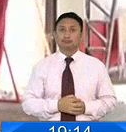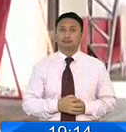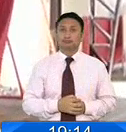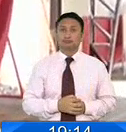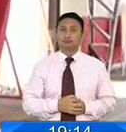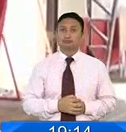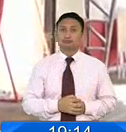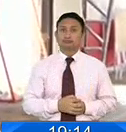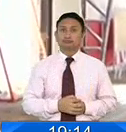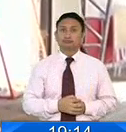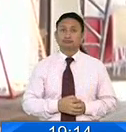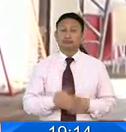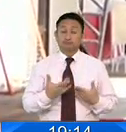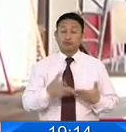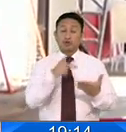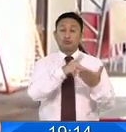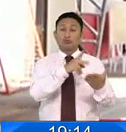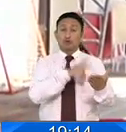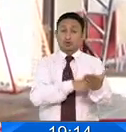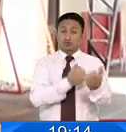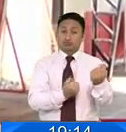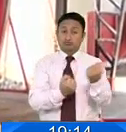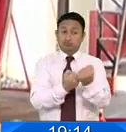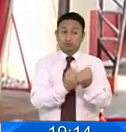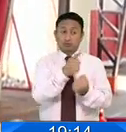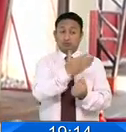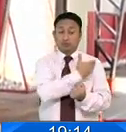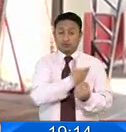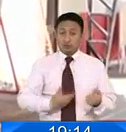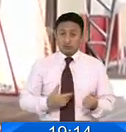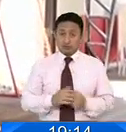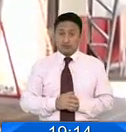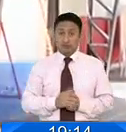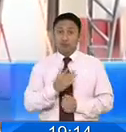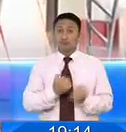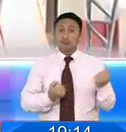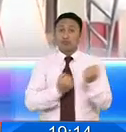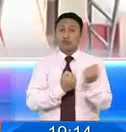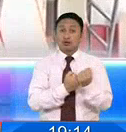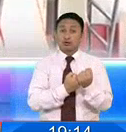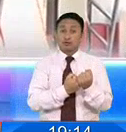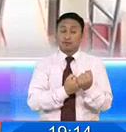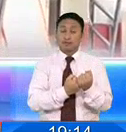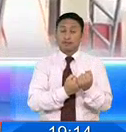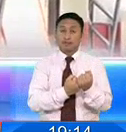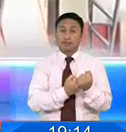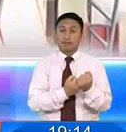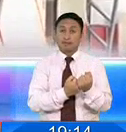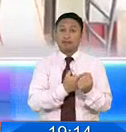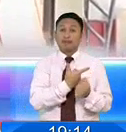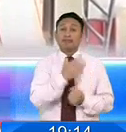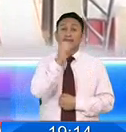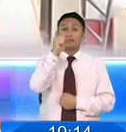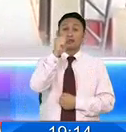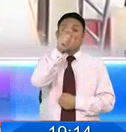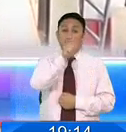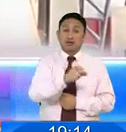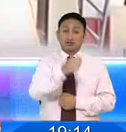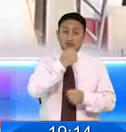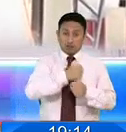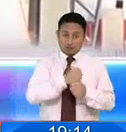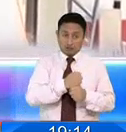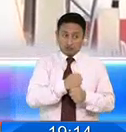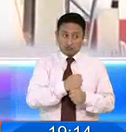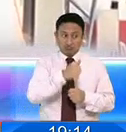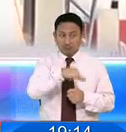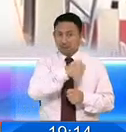Bueno, entregaron un proyecto que fortalecía sobre todo, el presidente entregó un proyecto que fortalecía sobre todo los derechos laborales. Había un tema más